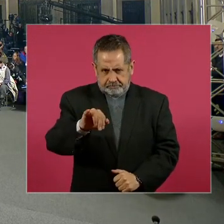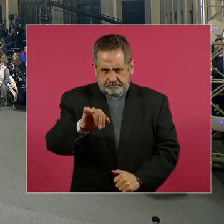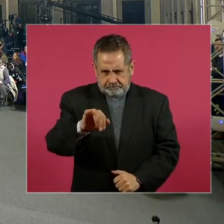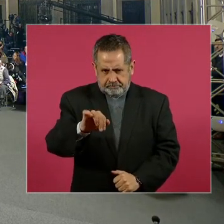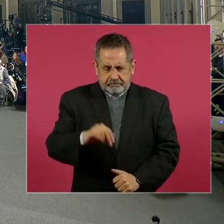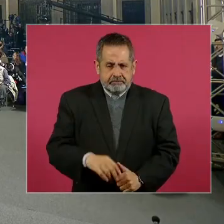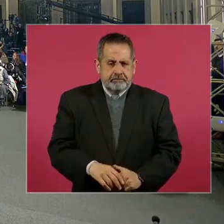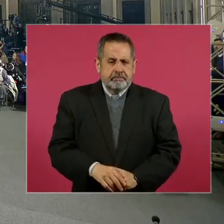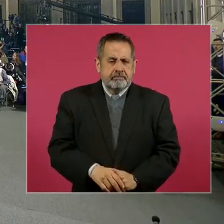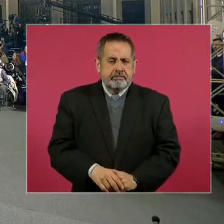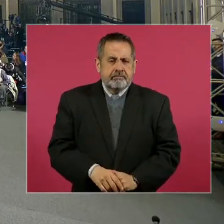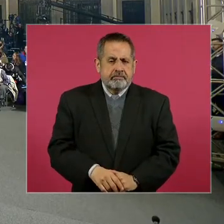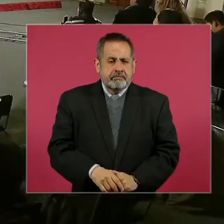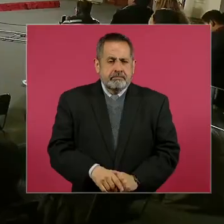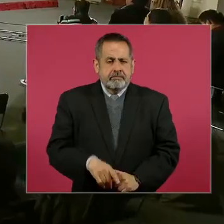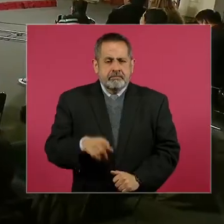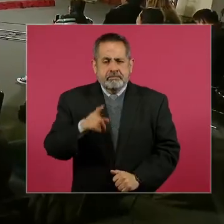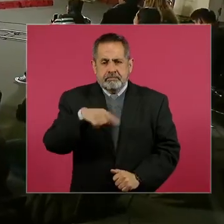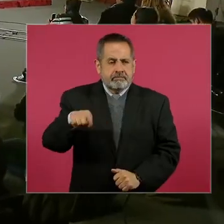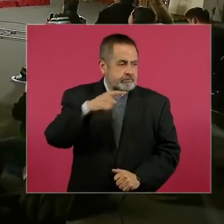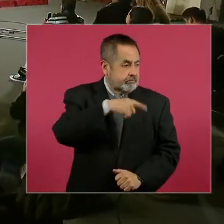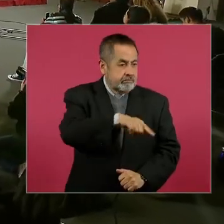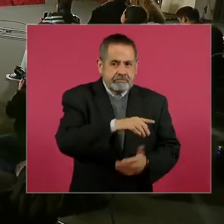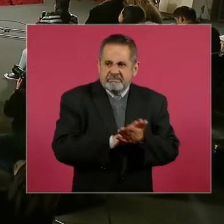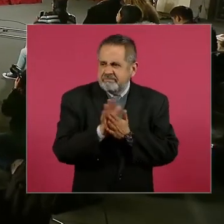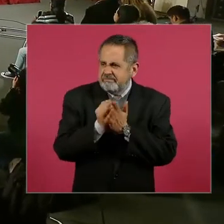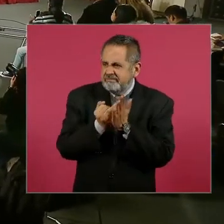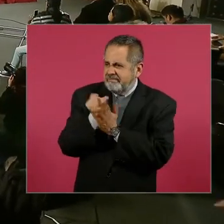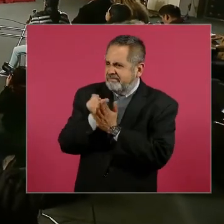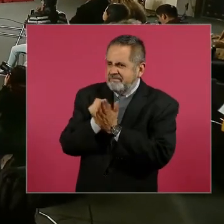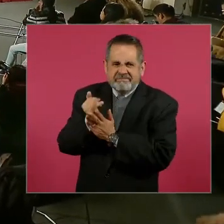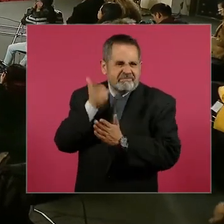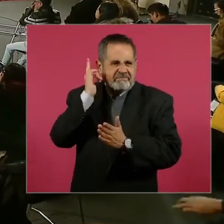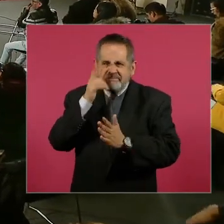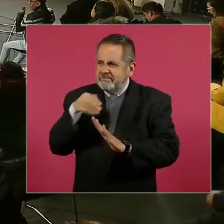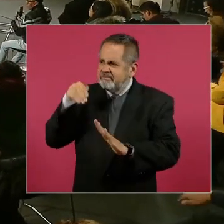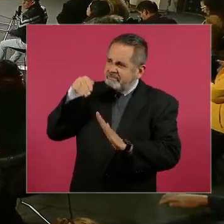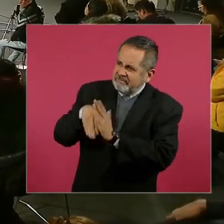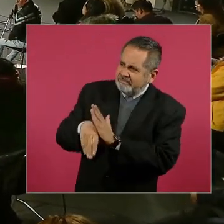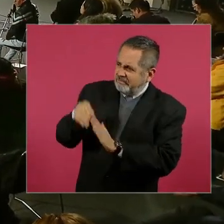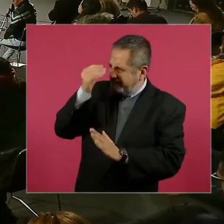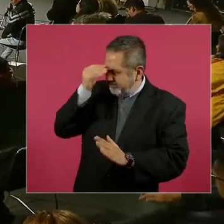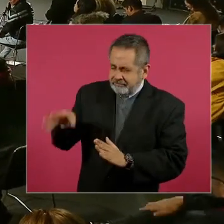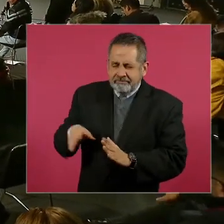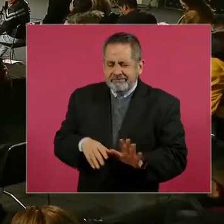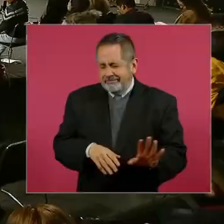Sí. Es que están apostando a que no